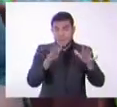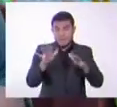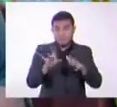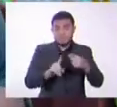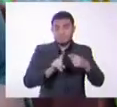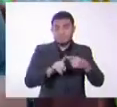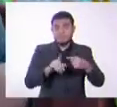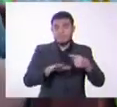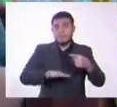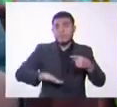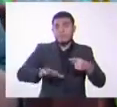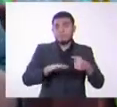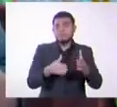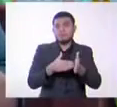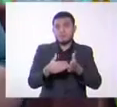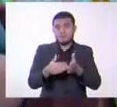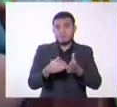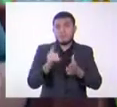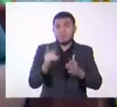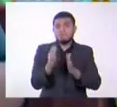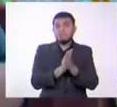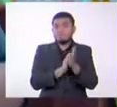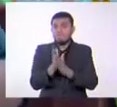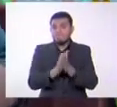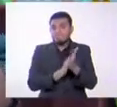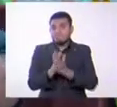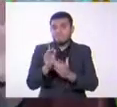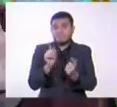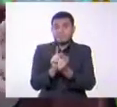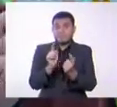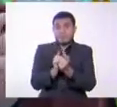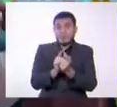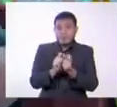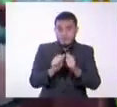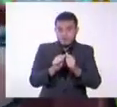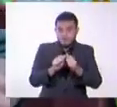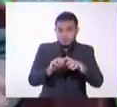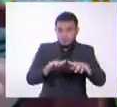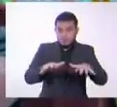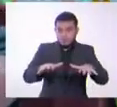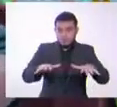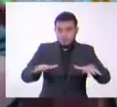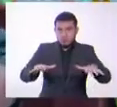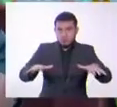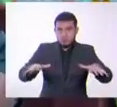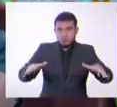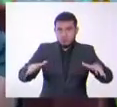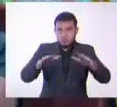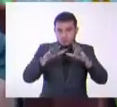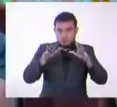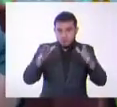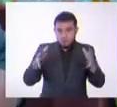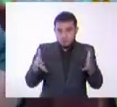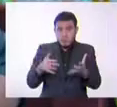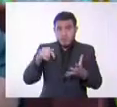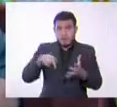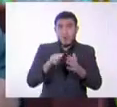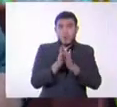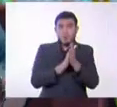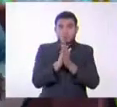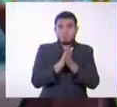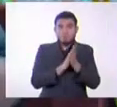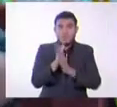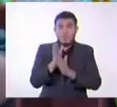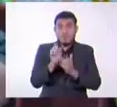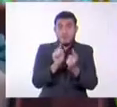lugar, surgió de un interés por conocimiento y expansión, pero que hoy es un interés por conocer